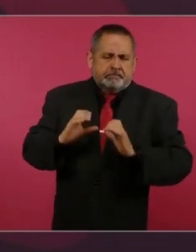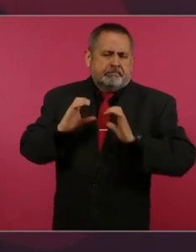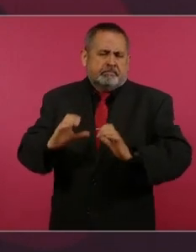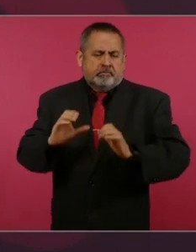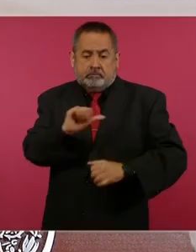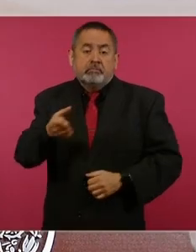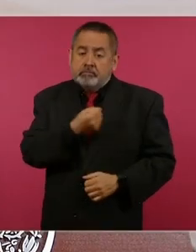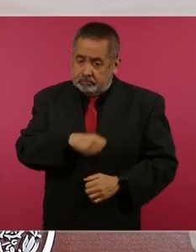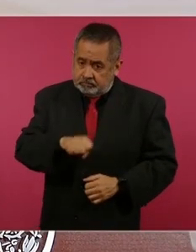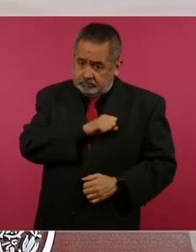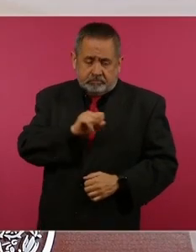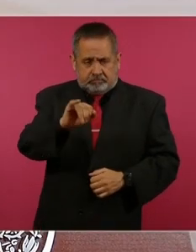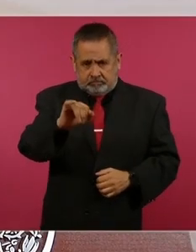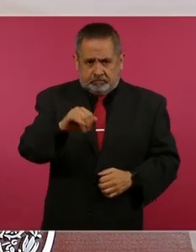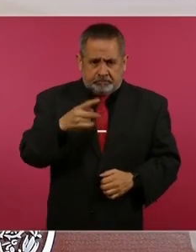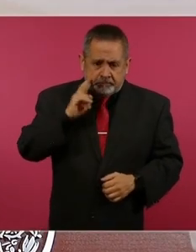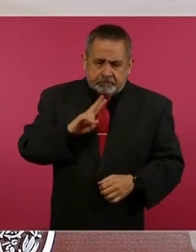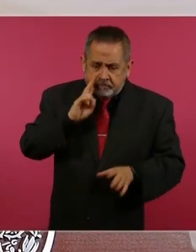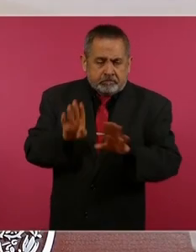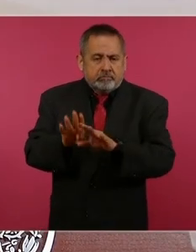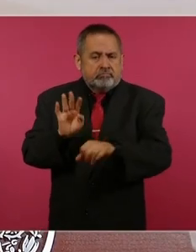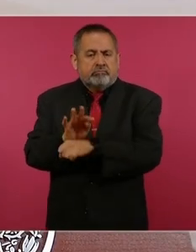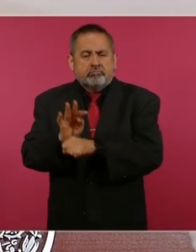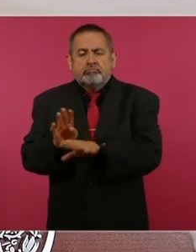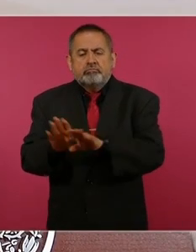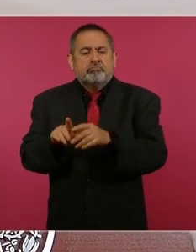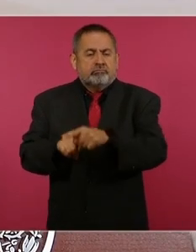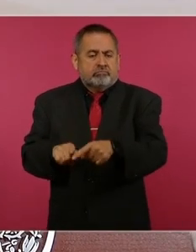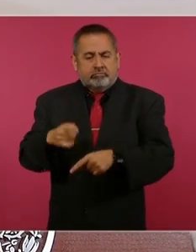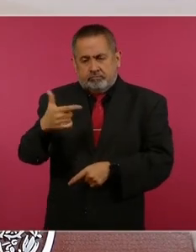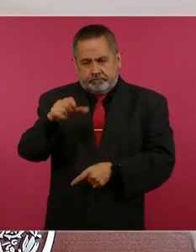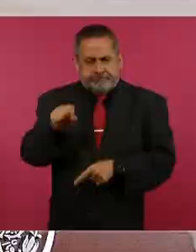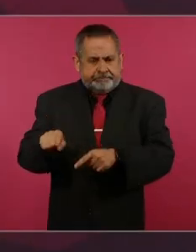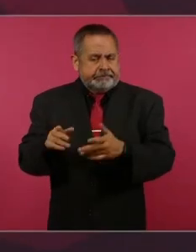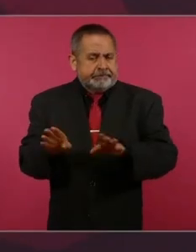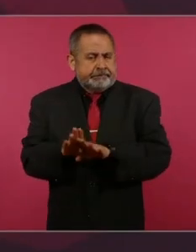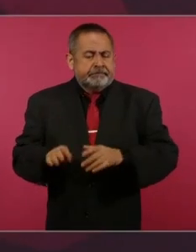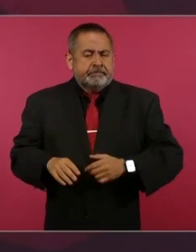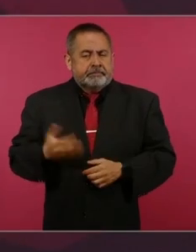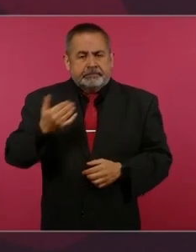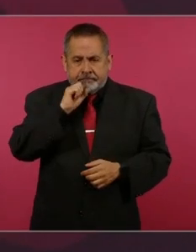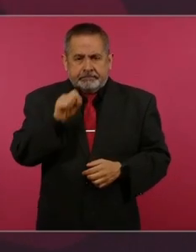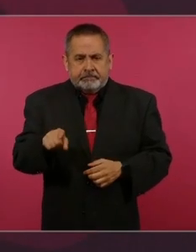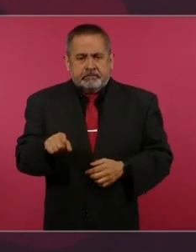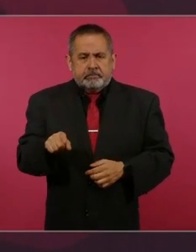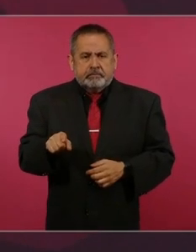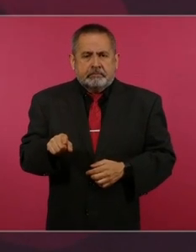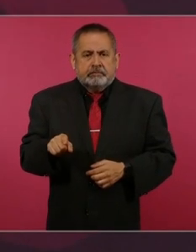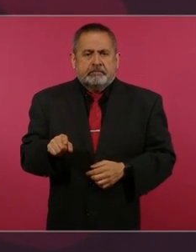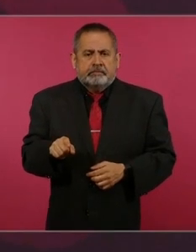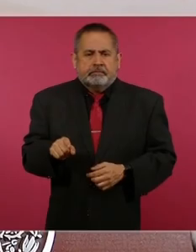la salud de Glass y